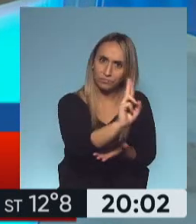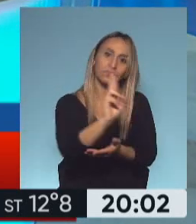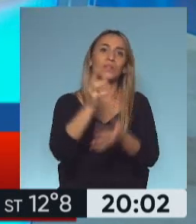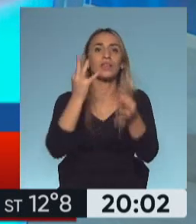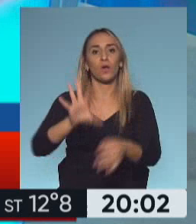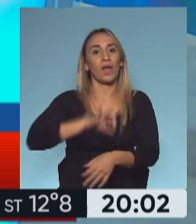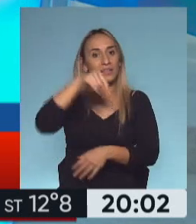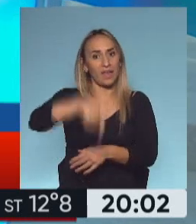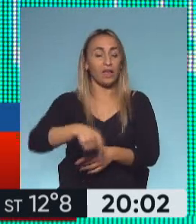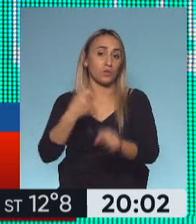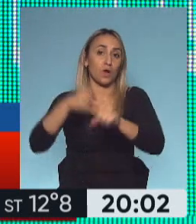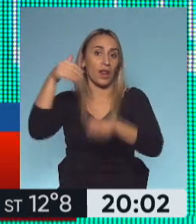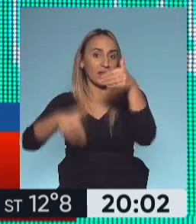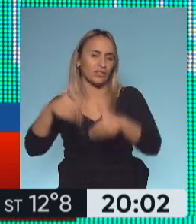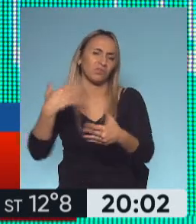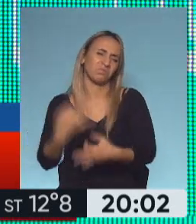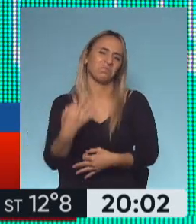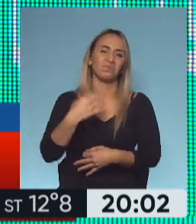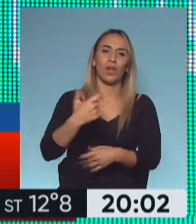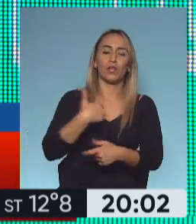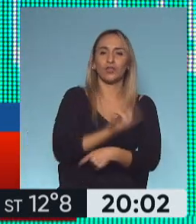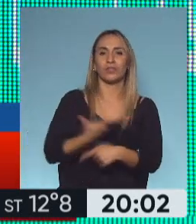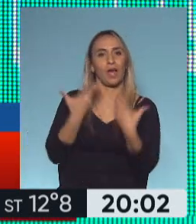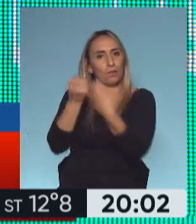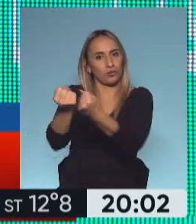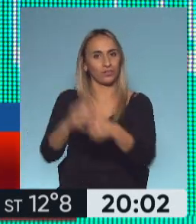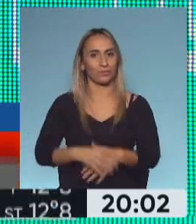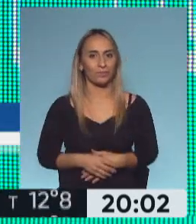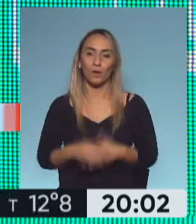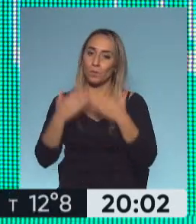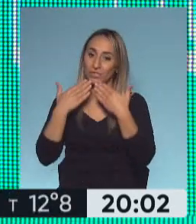seguramente, electoralmente, va a recibir el acompañamiento del pueblo. Gracias, Victoria. No, por eso muchas gracias. Gracias por haber venido. Seguimos